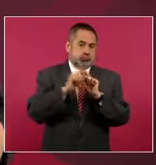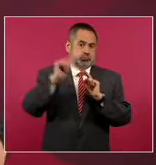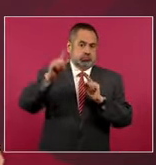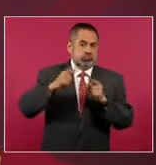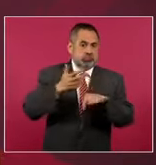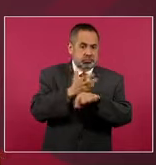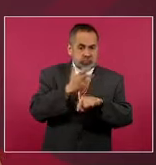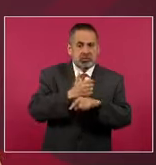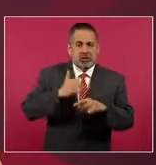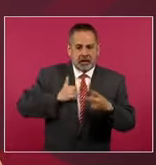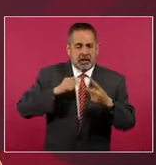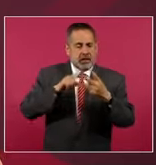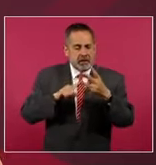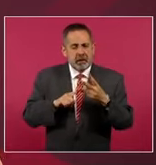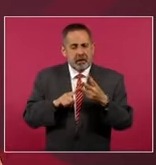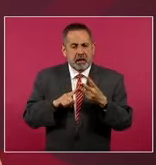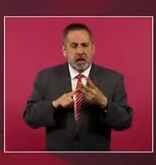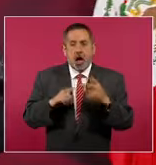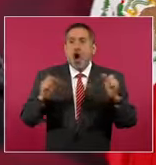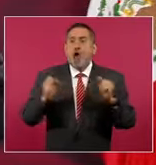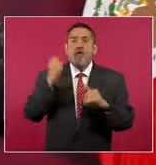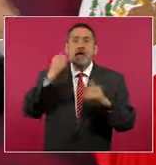Vamos a informar, pero